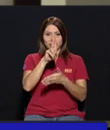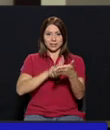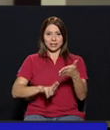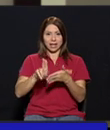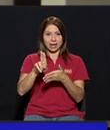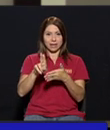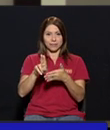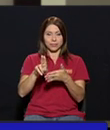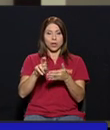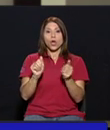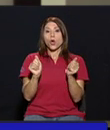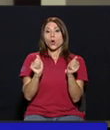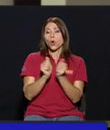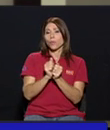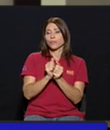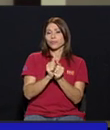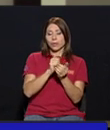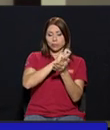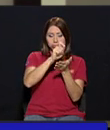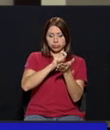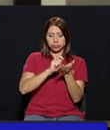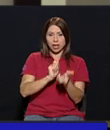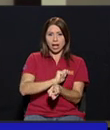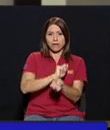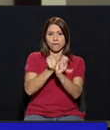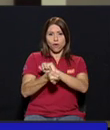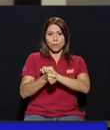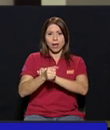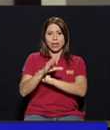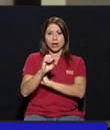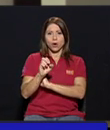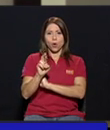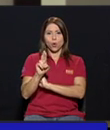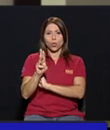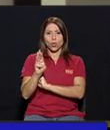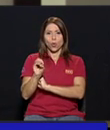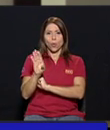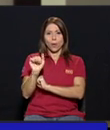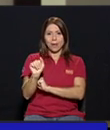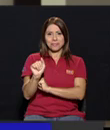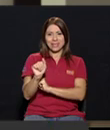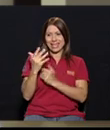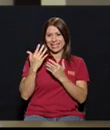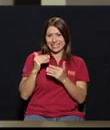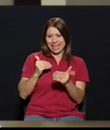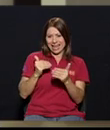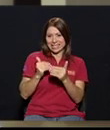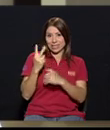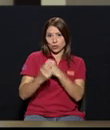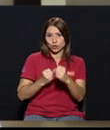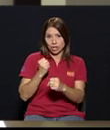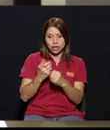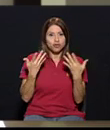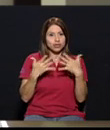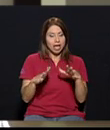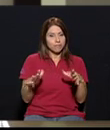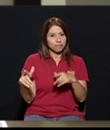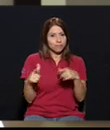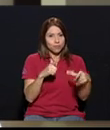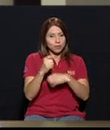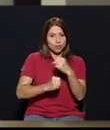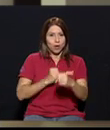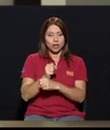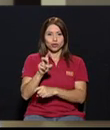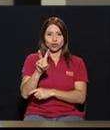a partir de la reforma de Córdoba, que estamos a punto de cumplir 200 años, dentro de 2 años,